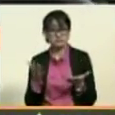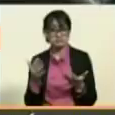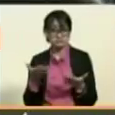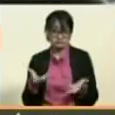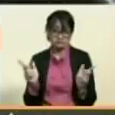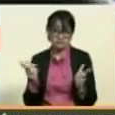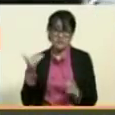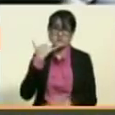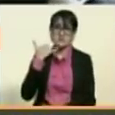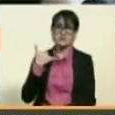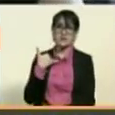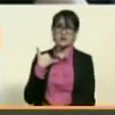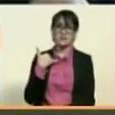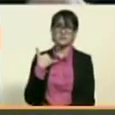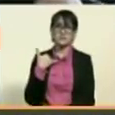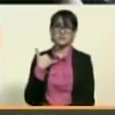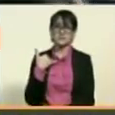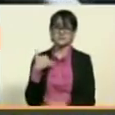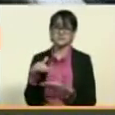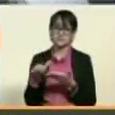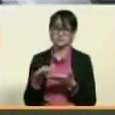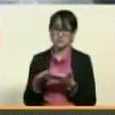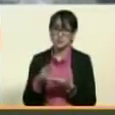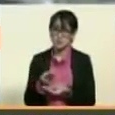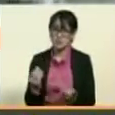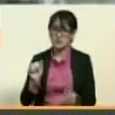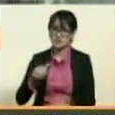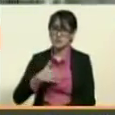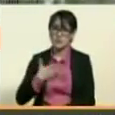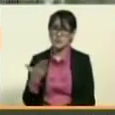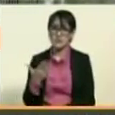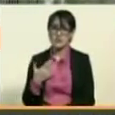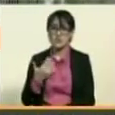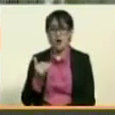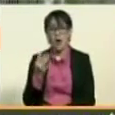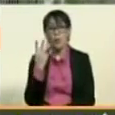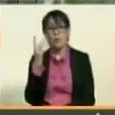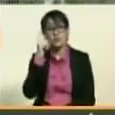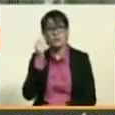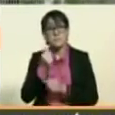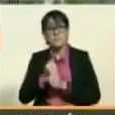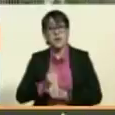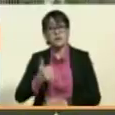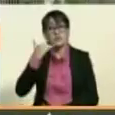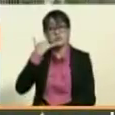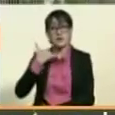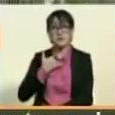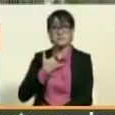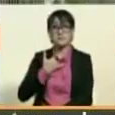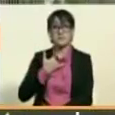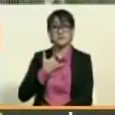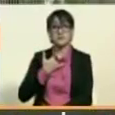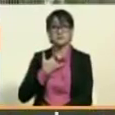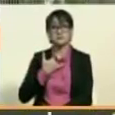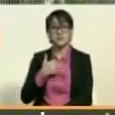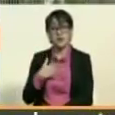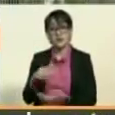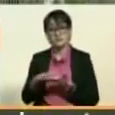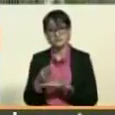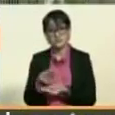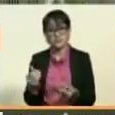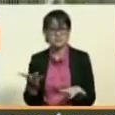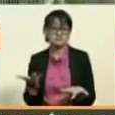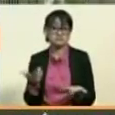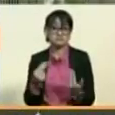y lo solucionamos él y yo. Tengo ya 4 días esperando su llamada. Si él quiere resolverlo, está en sus